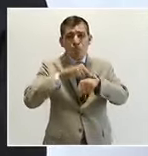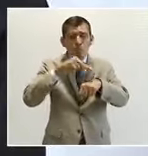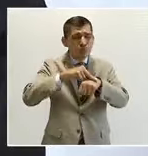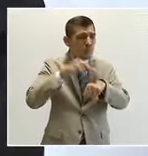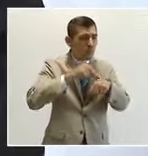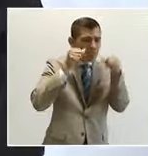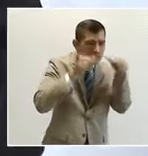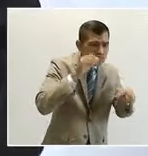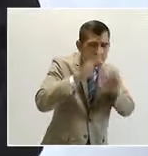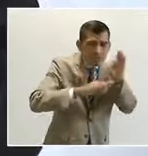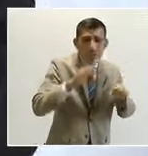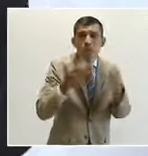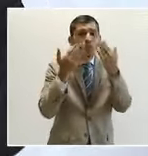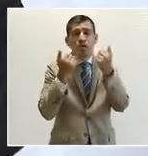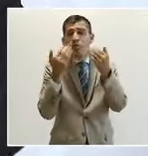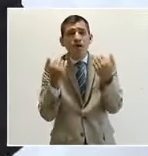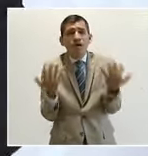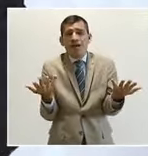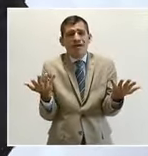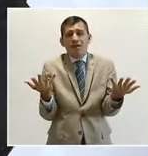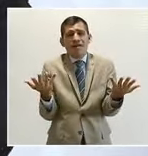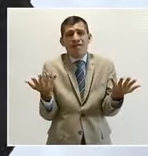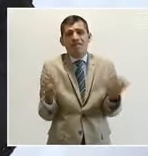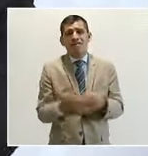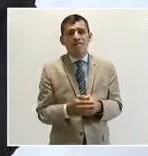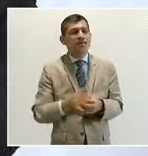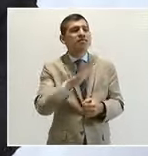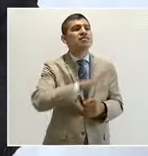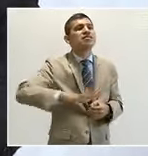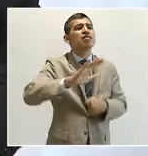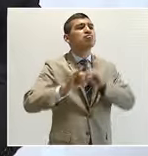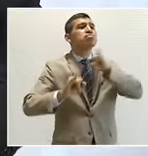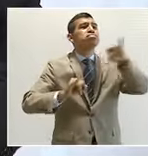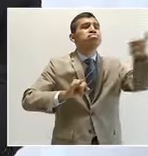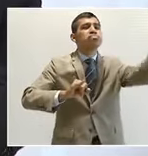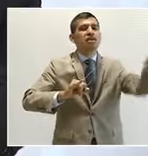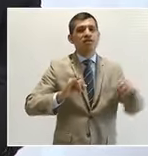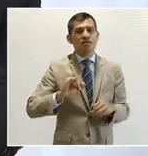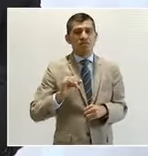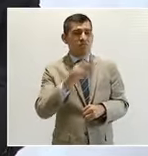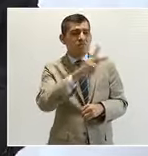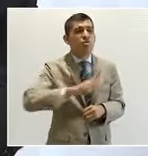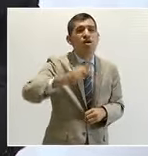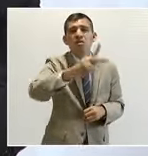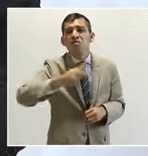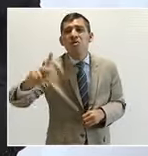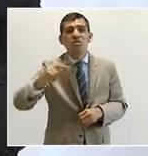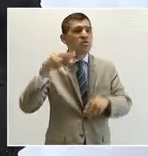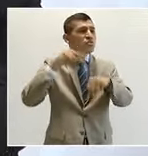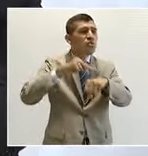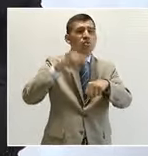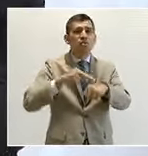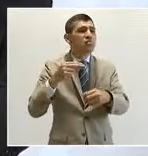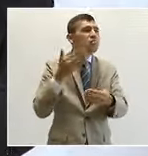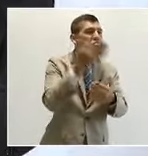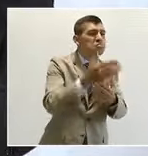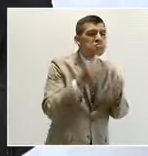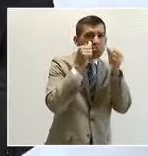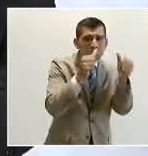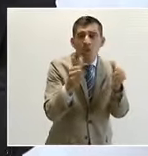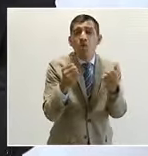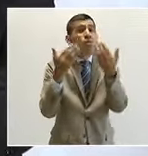de los de las zonas marginadas de los pueblos no hay tenemos